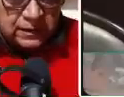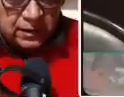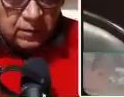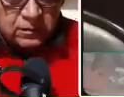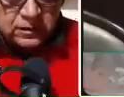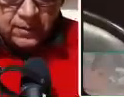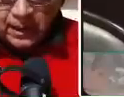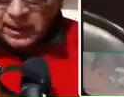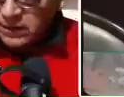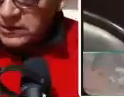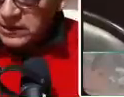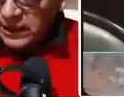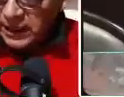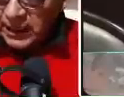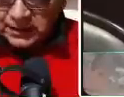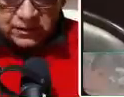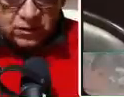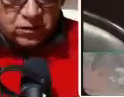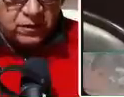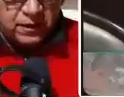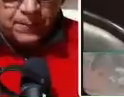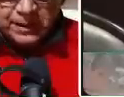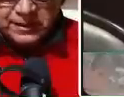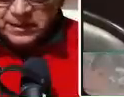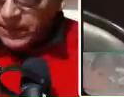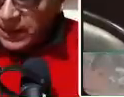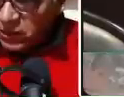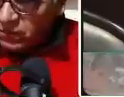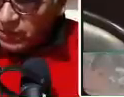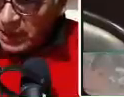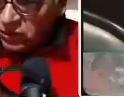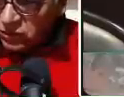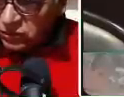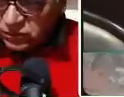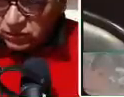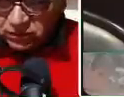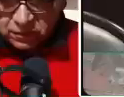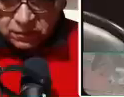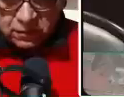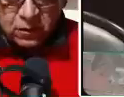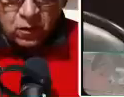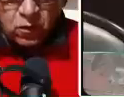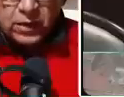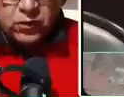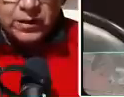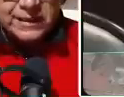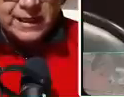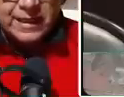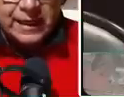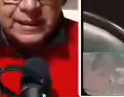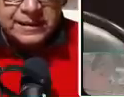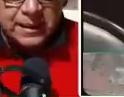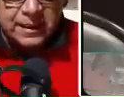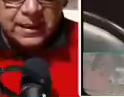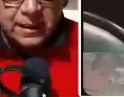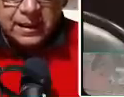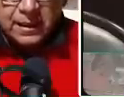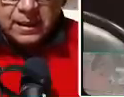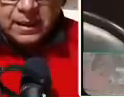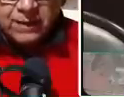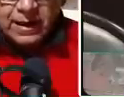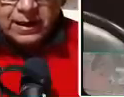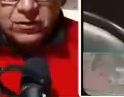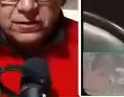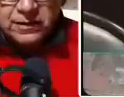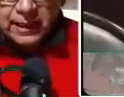Ahora sí, amigos y amigas, vamos a ir a la sesión donde participaron varios oradores de la derecha